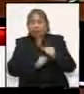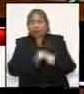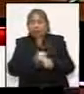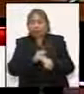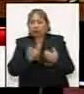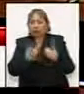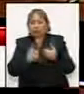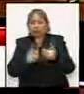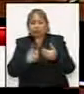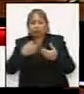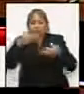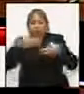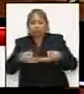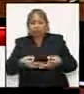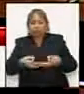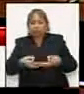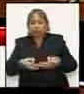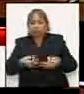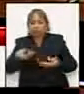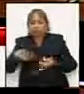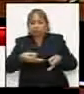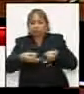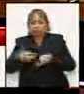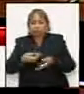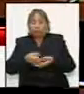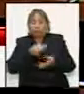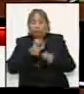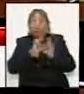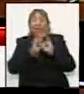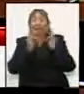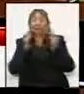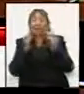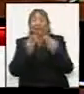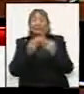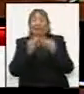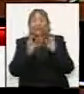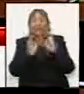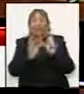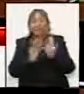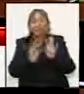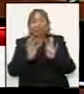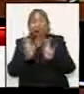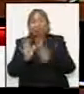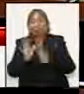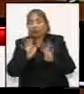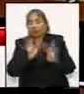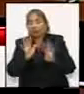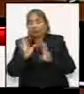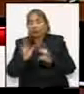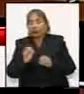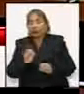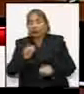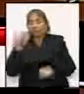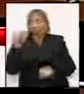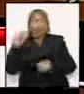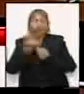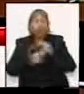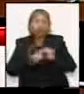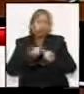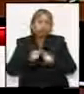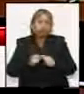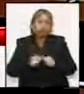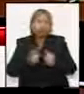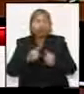una mejora real en los ingresos de las familias que tienen la 19.990, algo que perseguíamos hace muchísimo